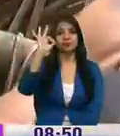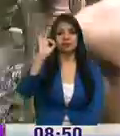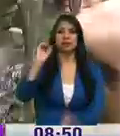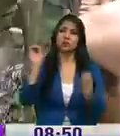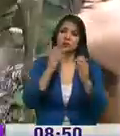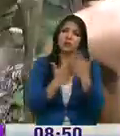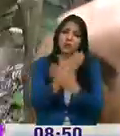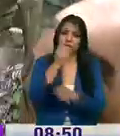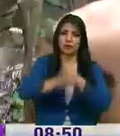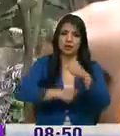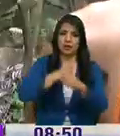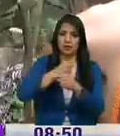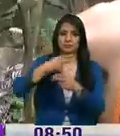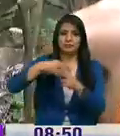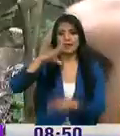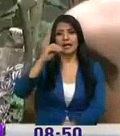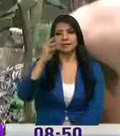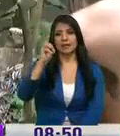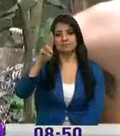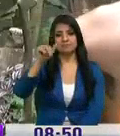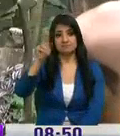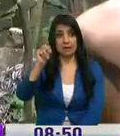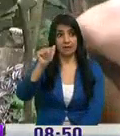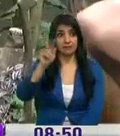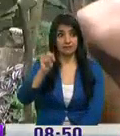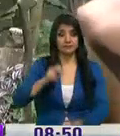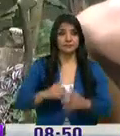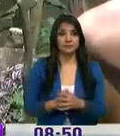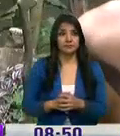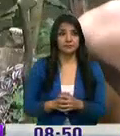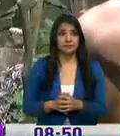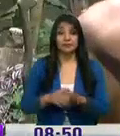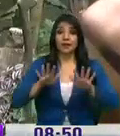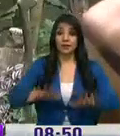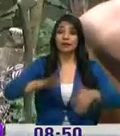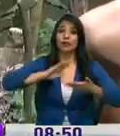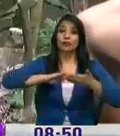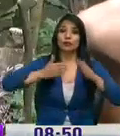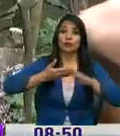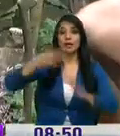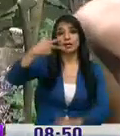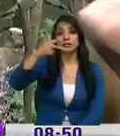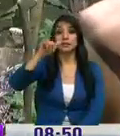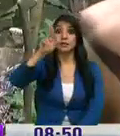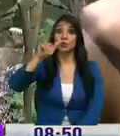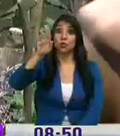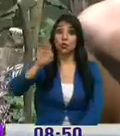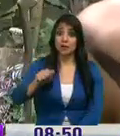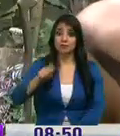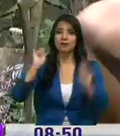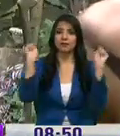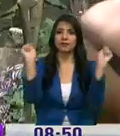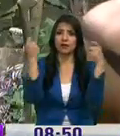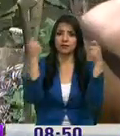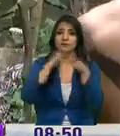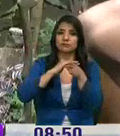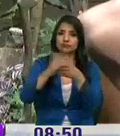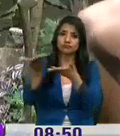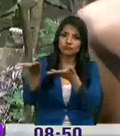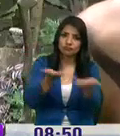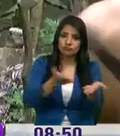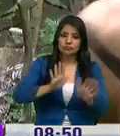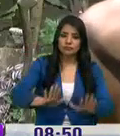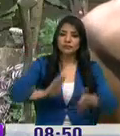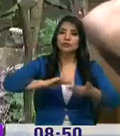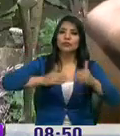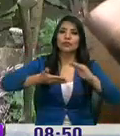Amanecer. Jeraleca Jalistiño Einte Kazama Chila Tzachipolei, comuna Chihuilpe, Virilaribe, Junashi Jalistejae. La cordial invitación a nuestra